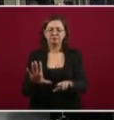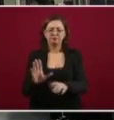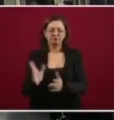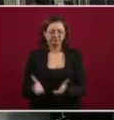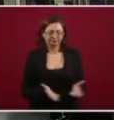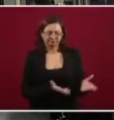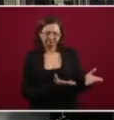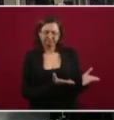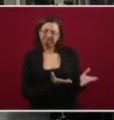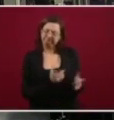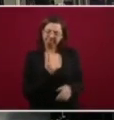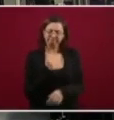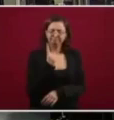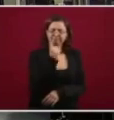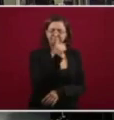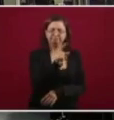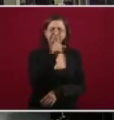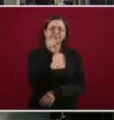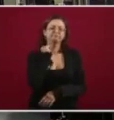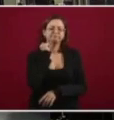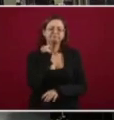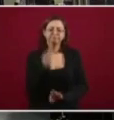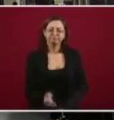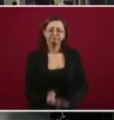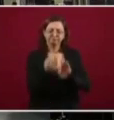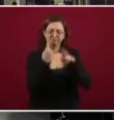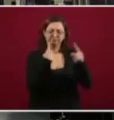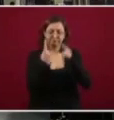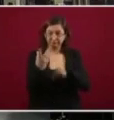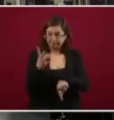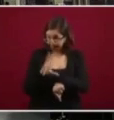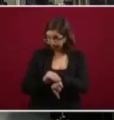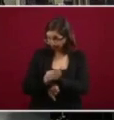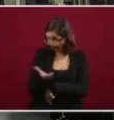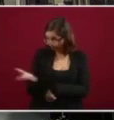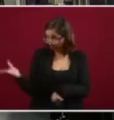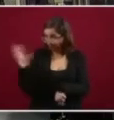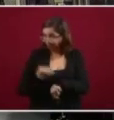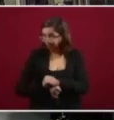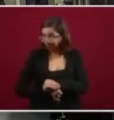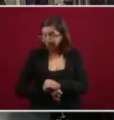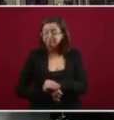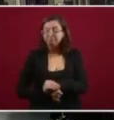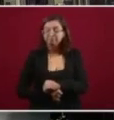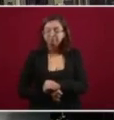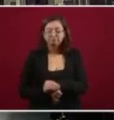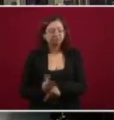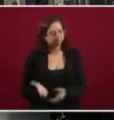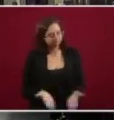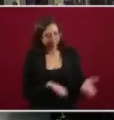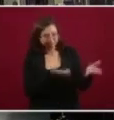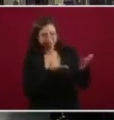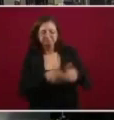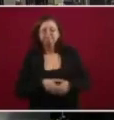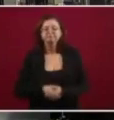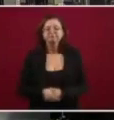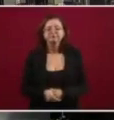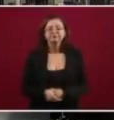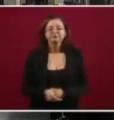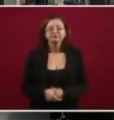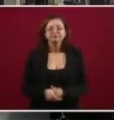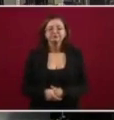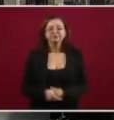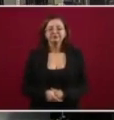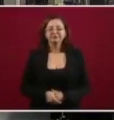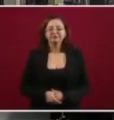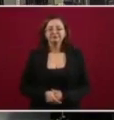puedan retirarse para ir al Senado? ¿Les dan permiso? Bueno, adelante. Gracias,